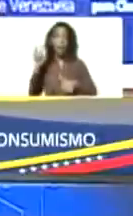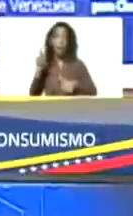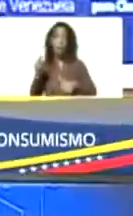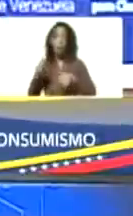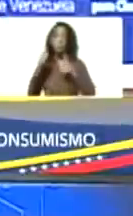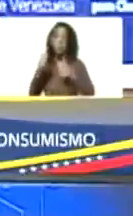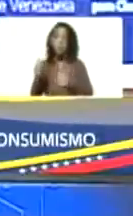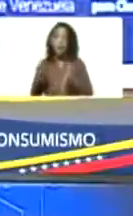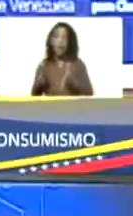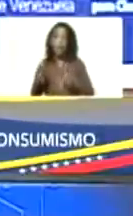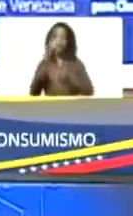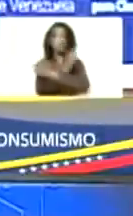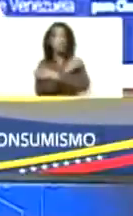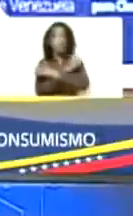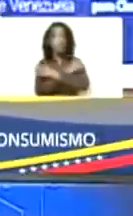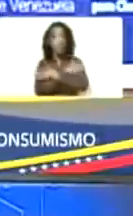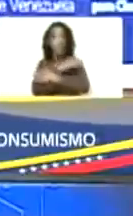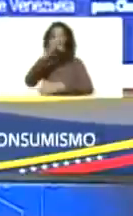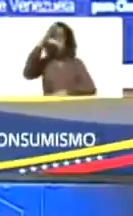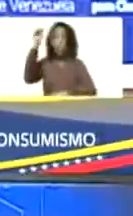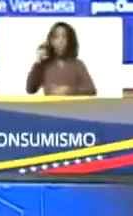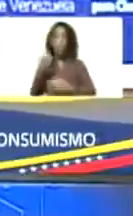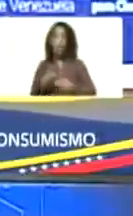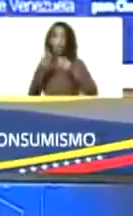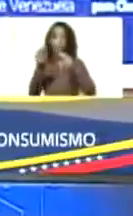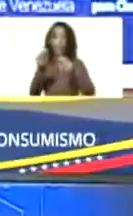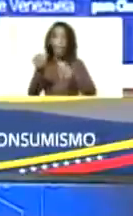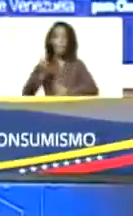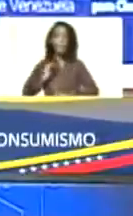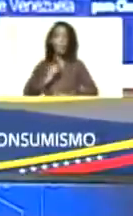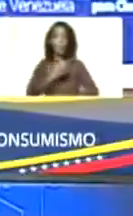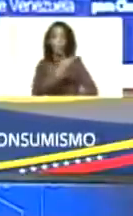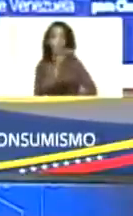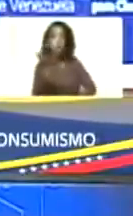ganados. Felicidades, que Dios les dé provecho a ustedes.